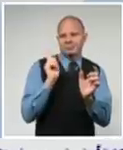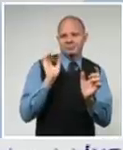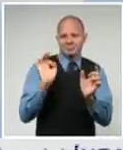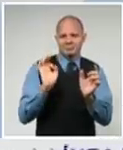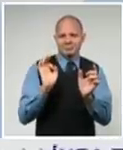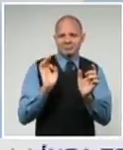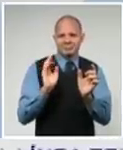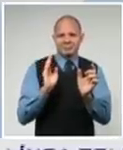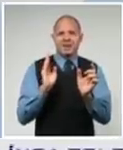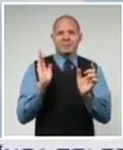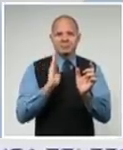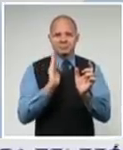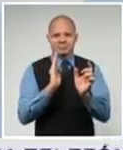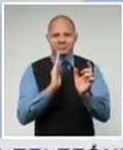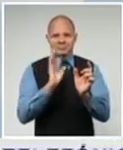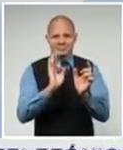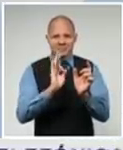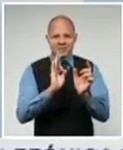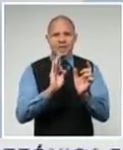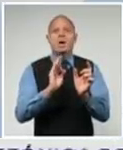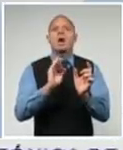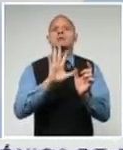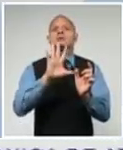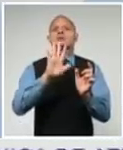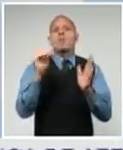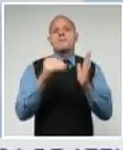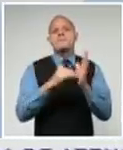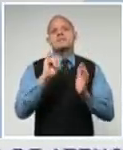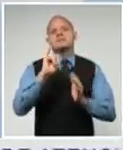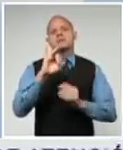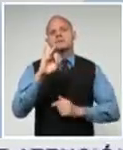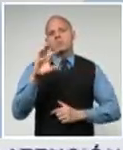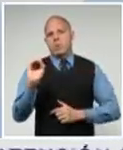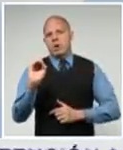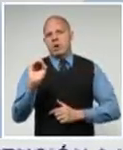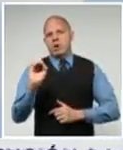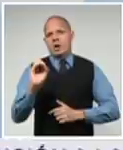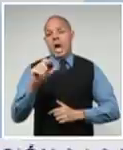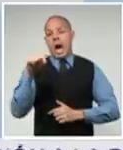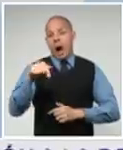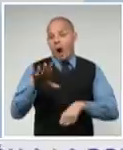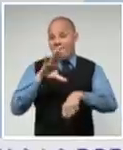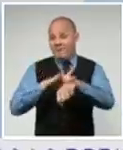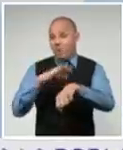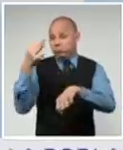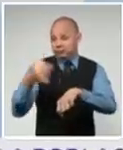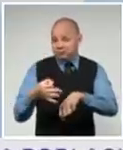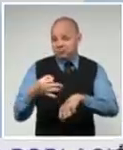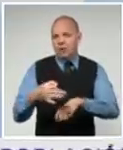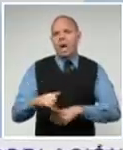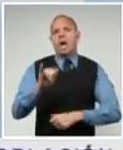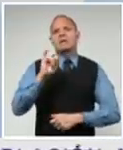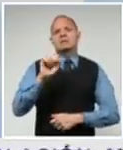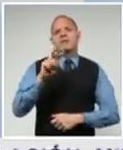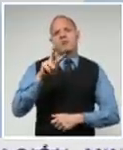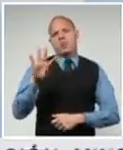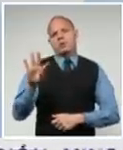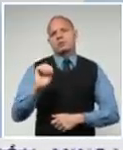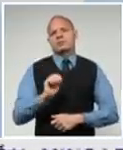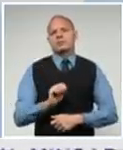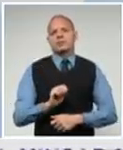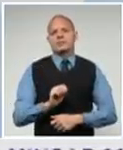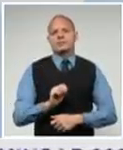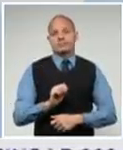confirmados, activos 624, que es el 11% de los diagnosticados, y